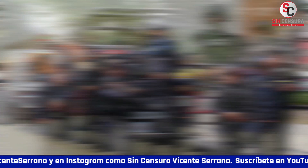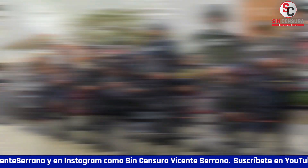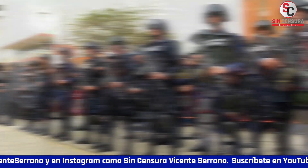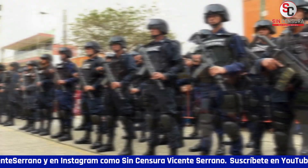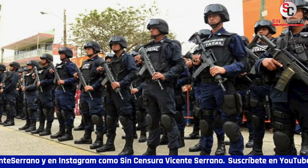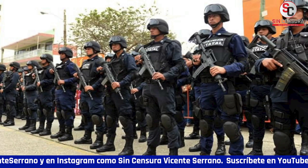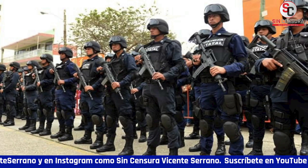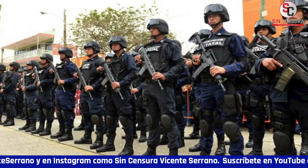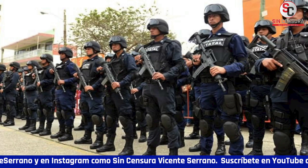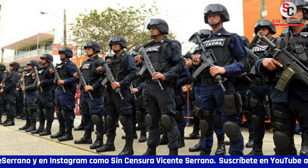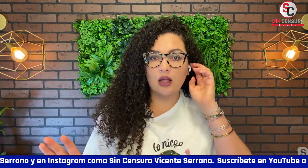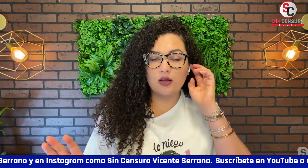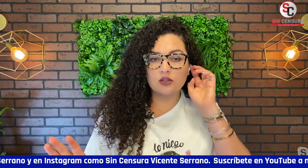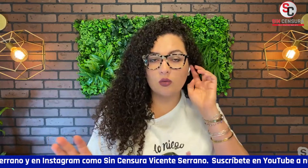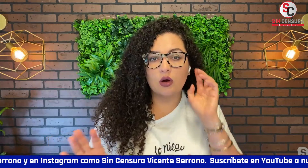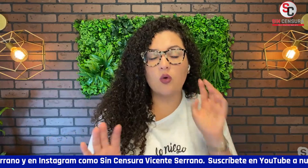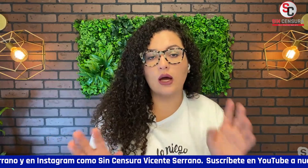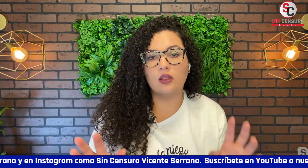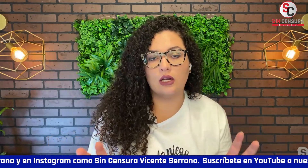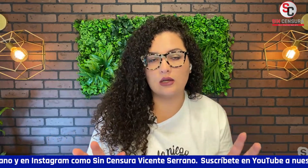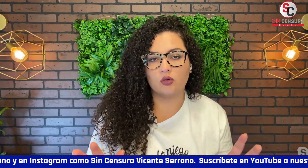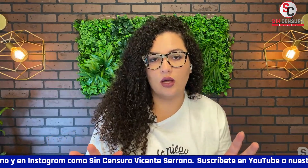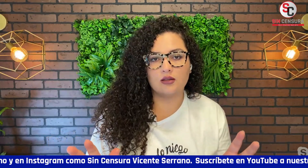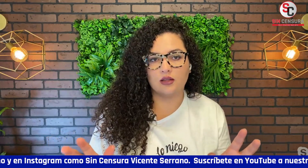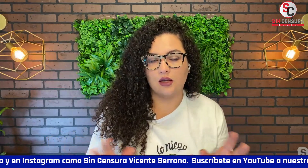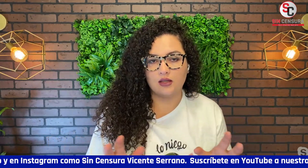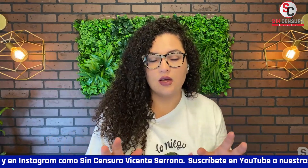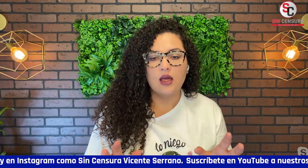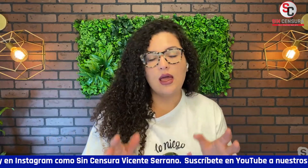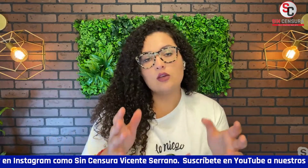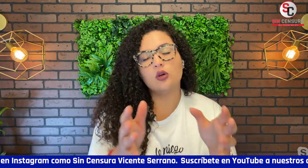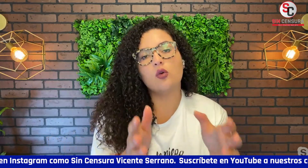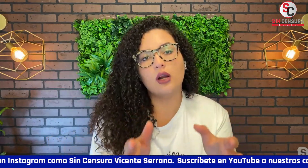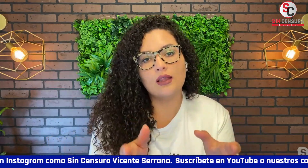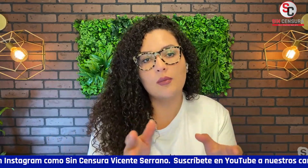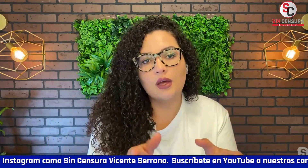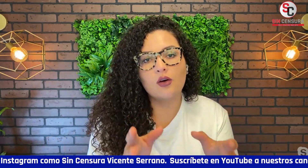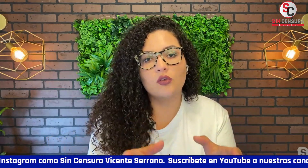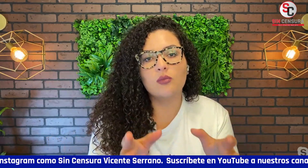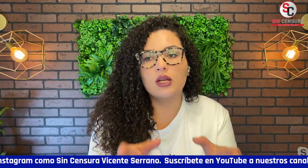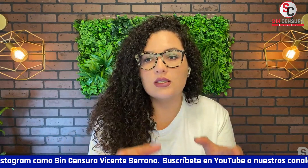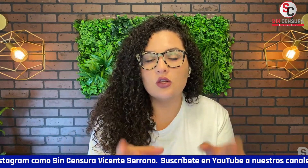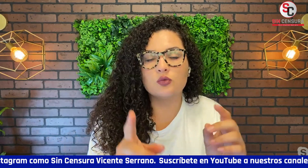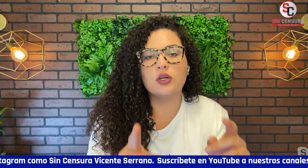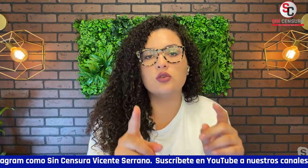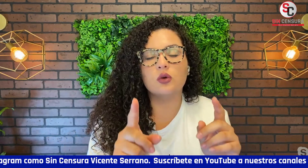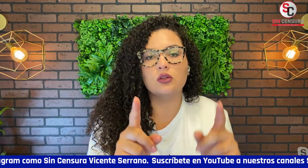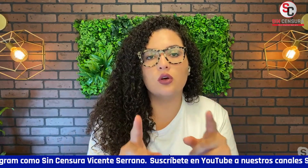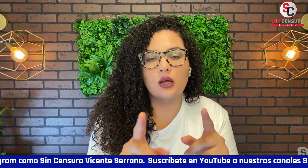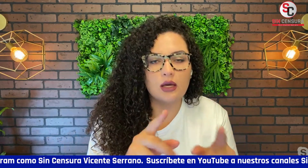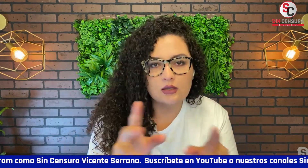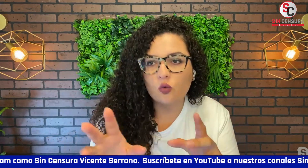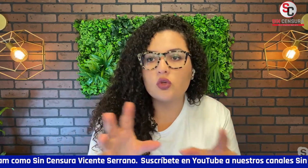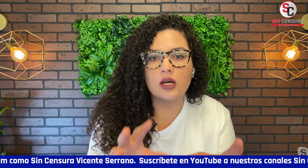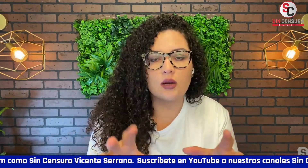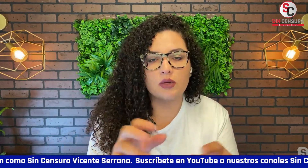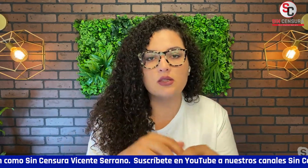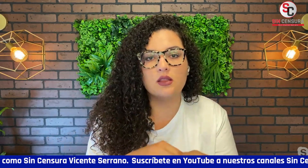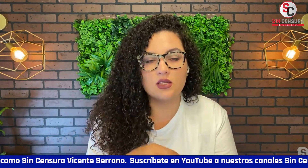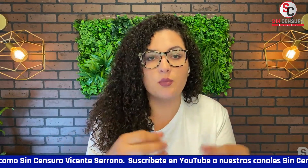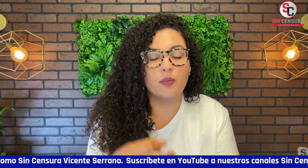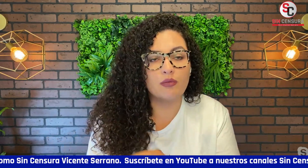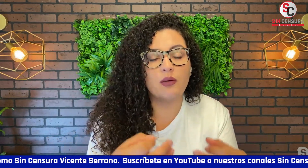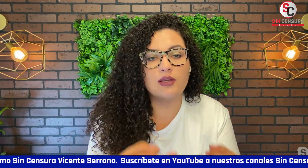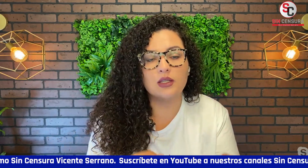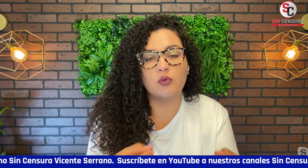mató. Así es como lo han determinado y así es como han jugado las autoridades estatales. Esto ocurría también con los feminicidios, por eso cuando escuchan que el